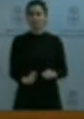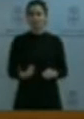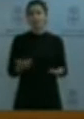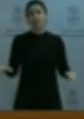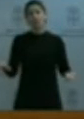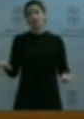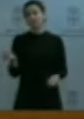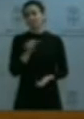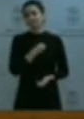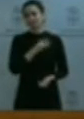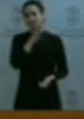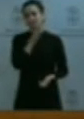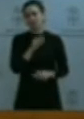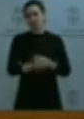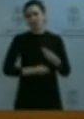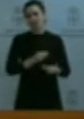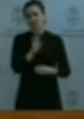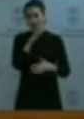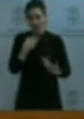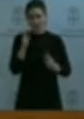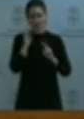estamos hoy viendo aquí puedan...